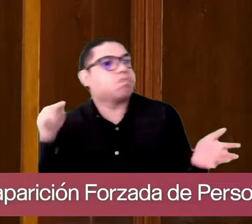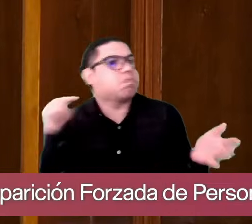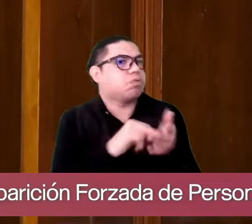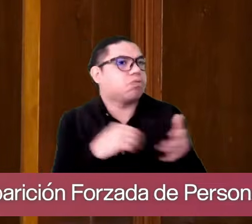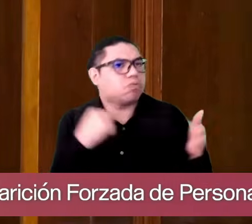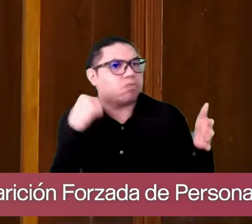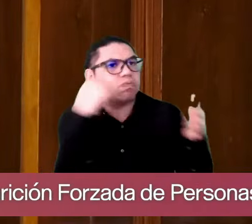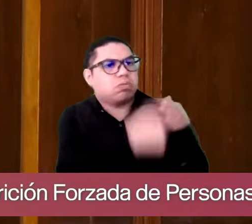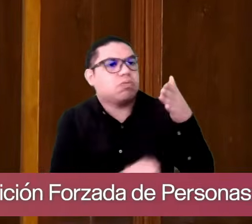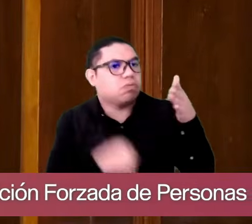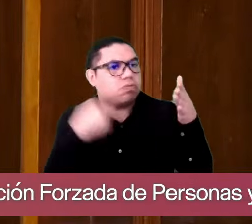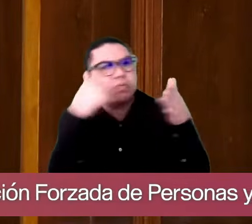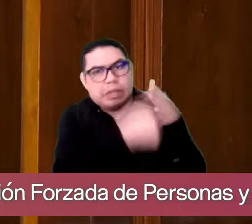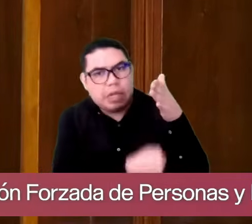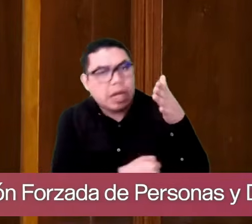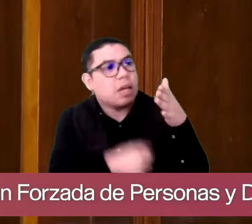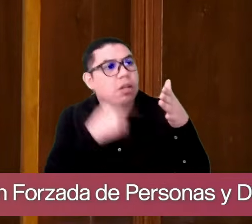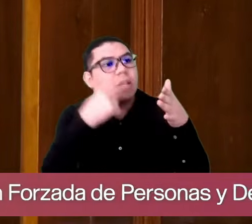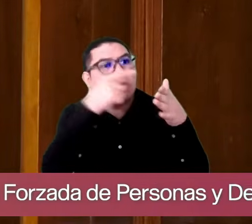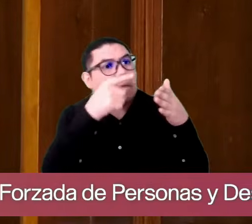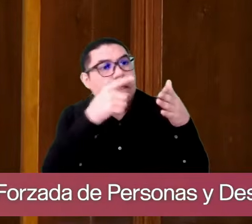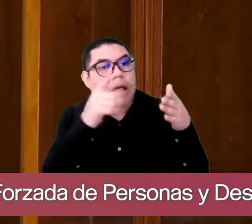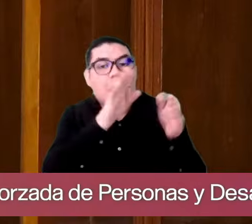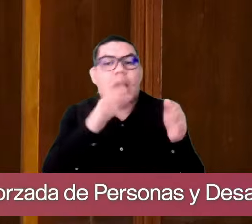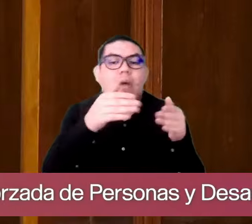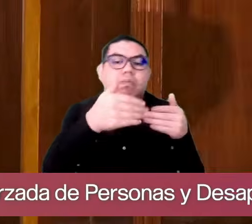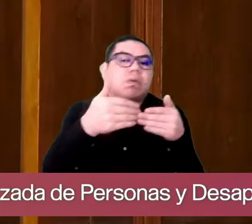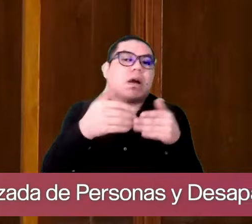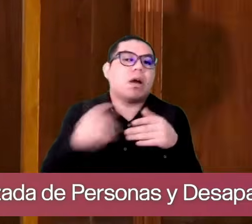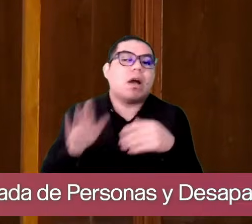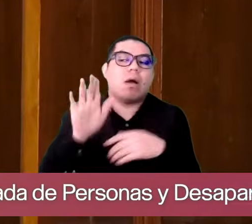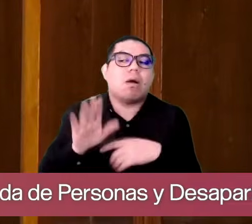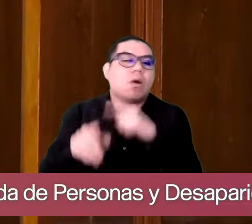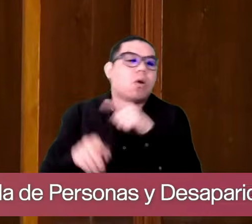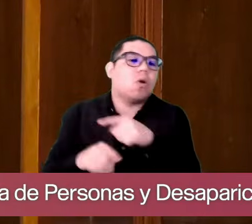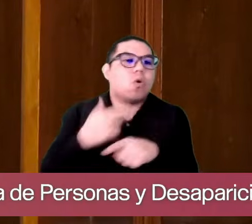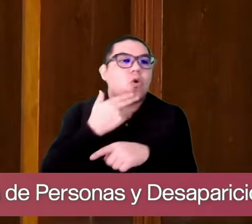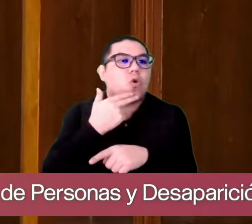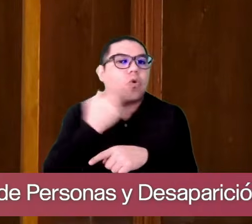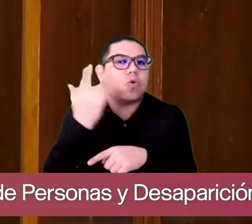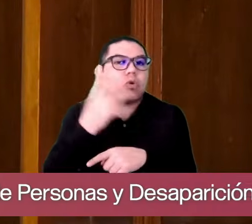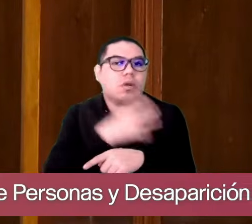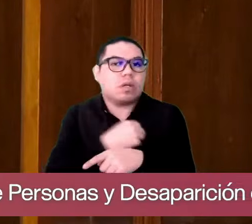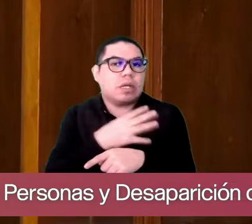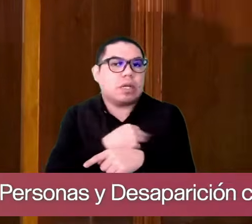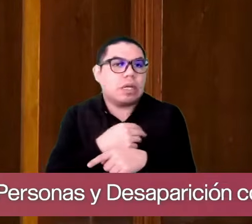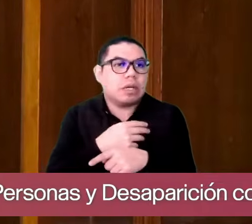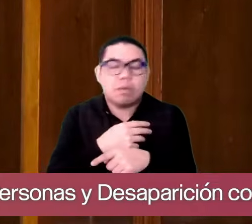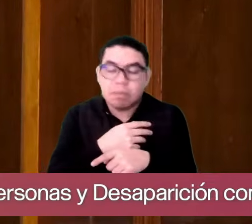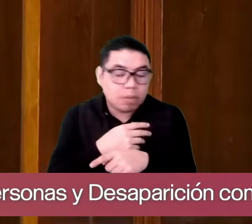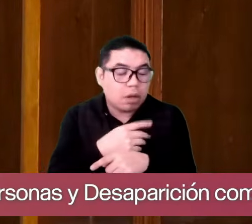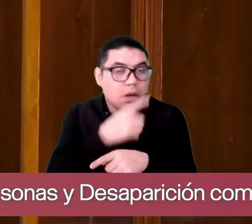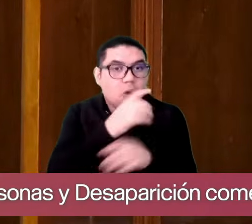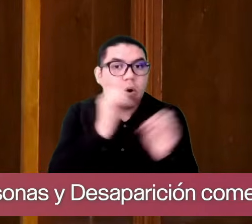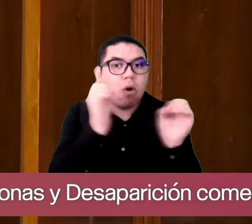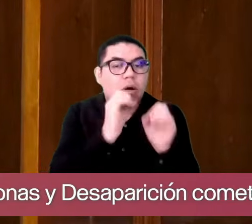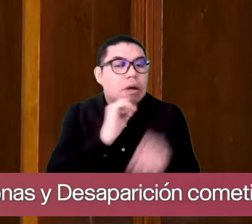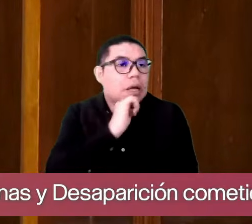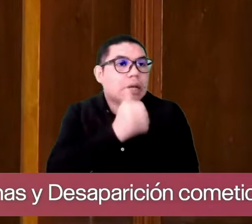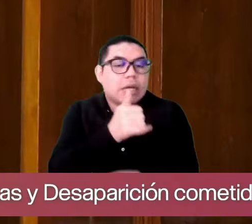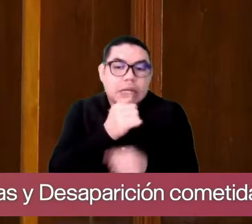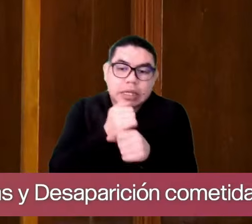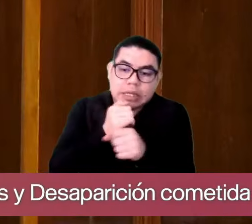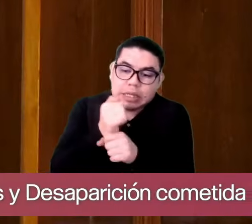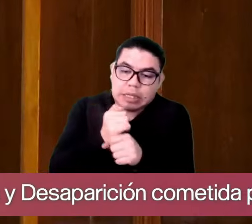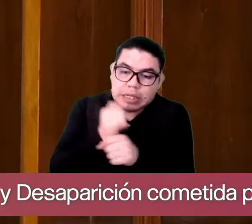el caso clasificándolo como suicidio sin una investigación profunda y sin